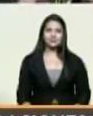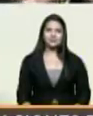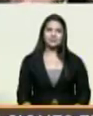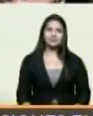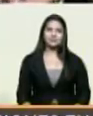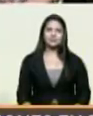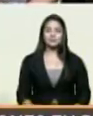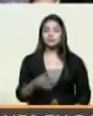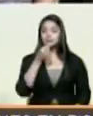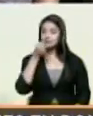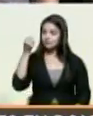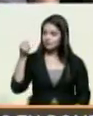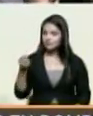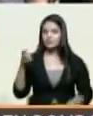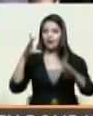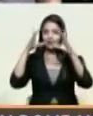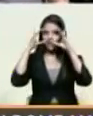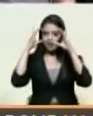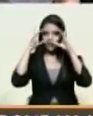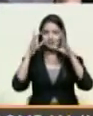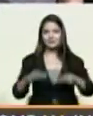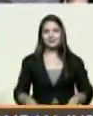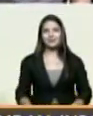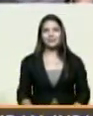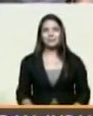Con ustedes, Delcy Rodríguez.